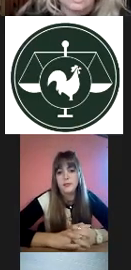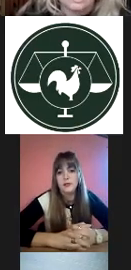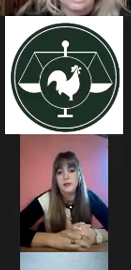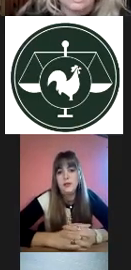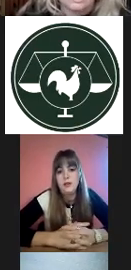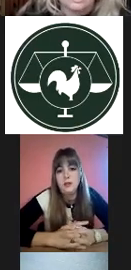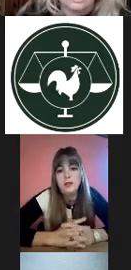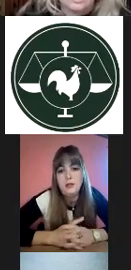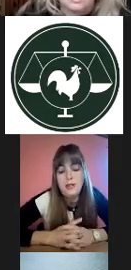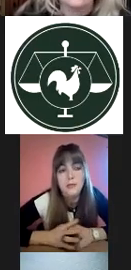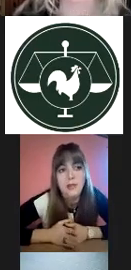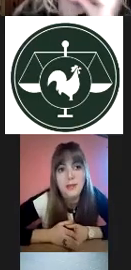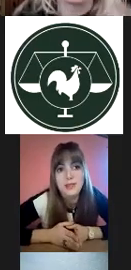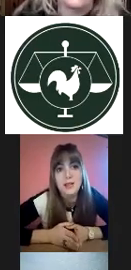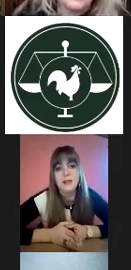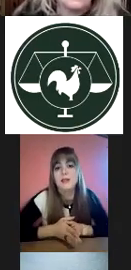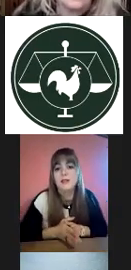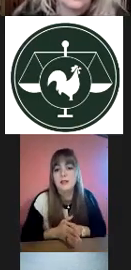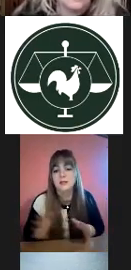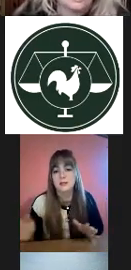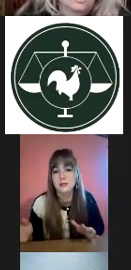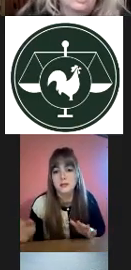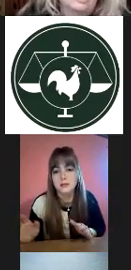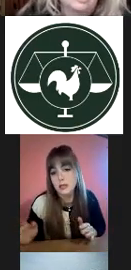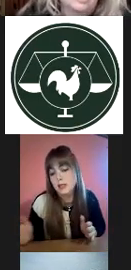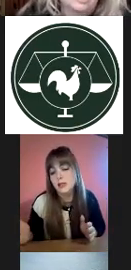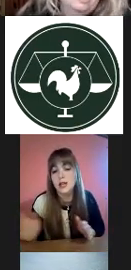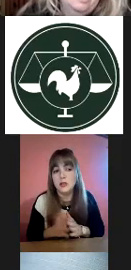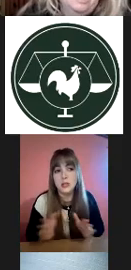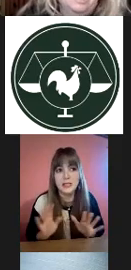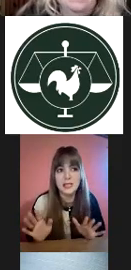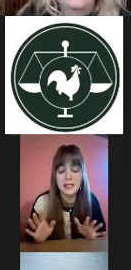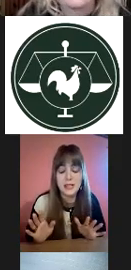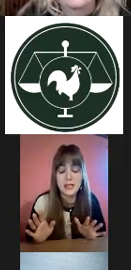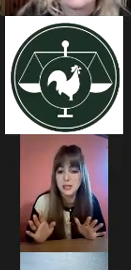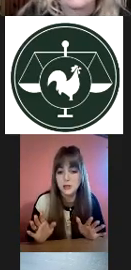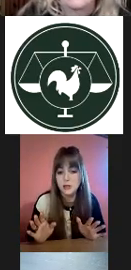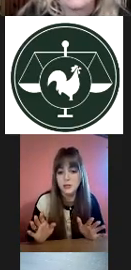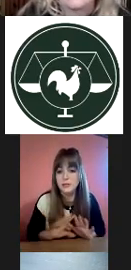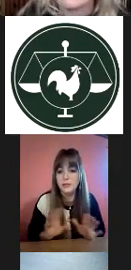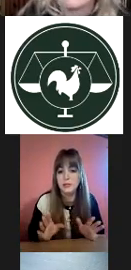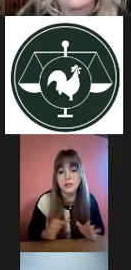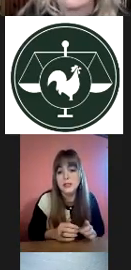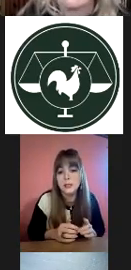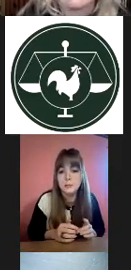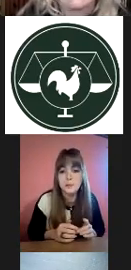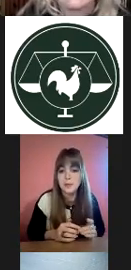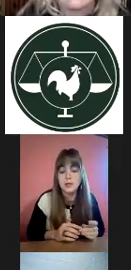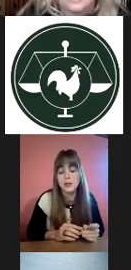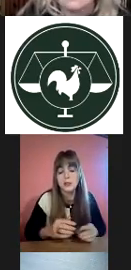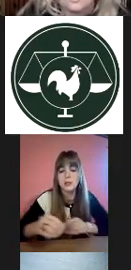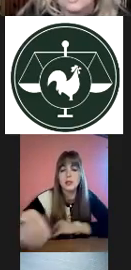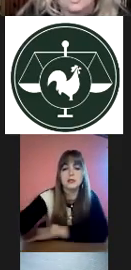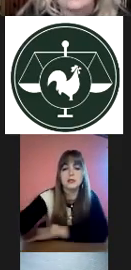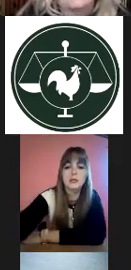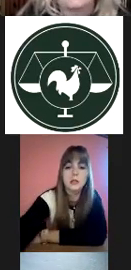pesos. Eso para el municipio, por supuesto. Sí, sí, la consecuencia que trae no hacerlo, ¿no? Impresionante.